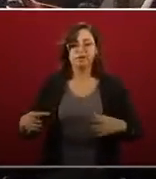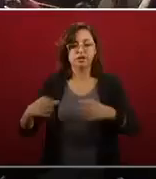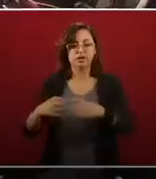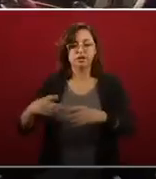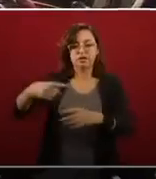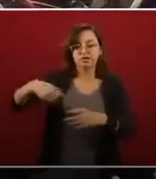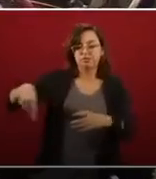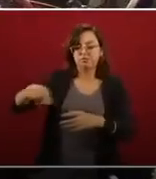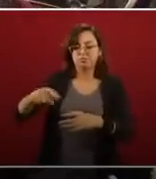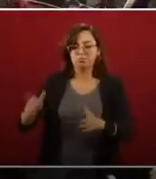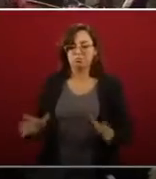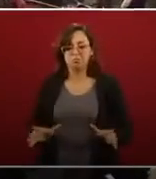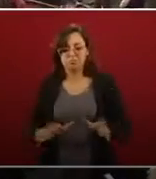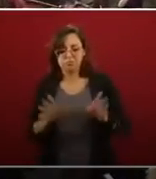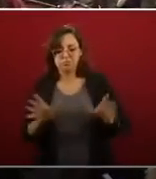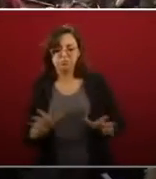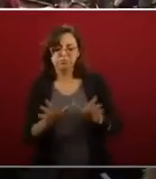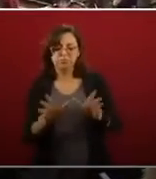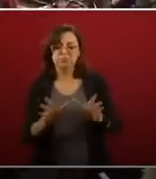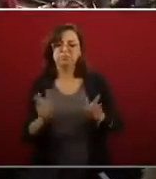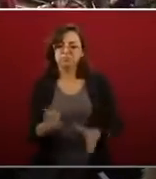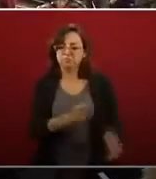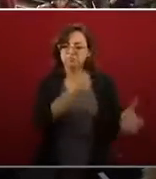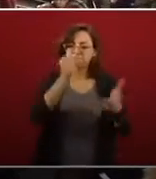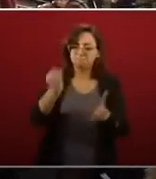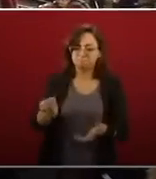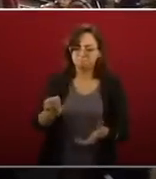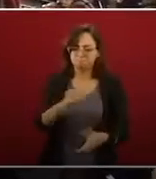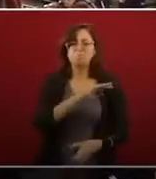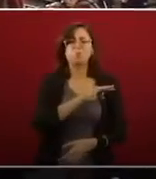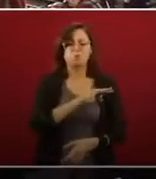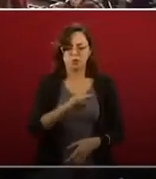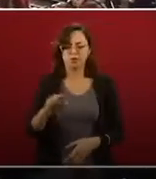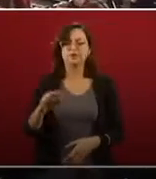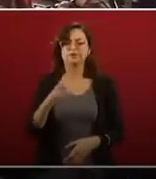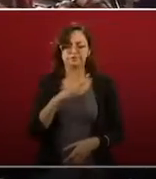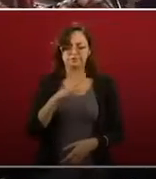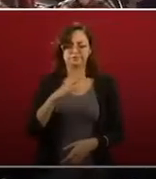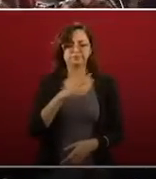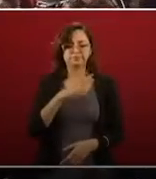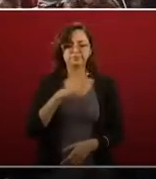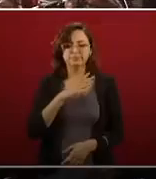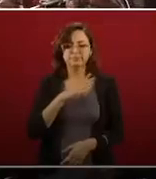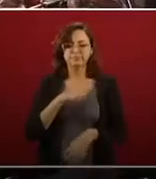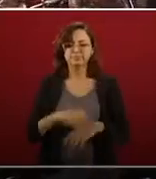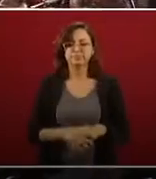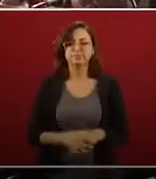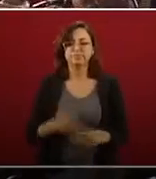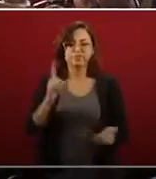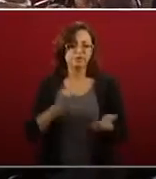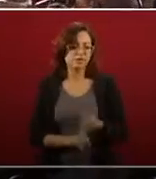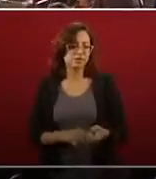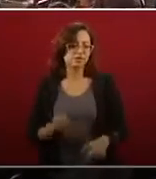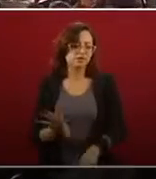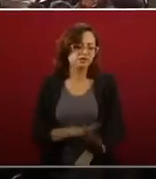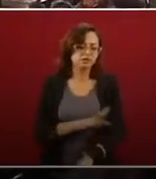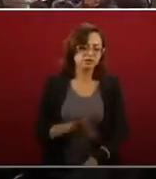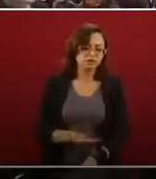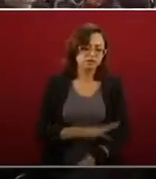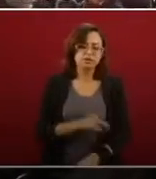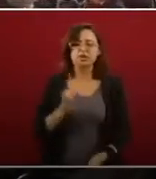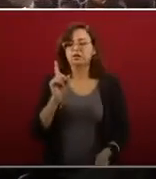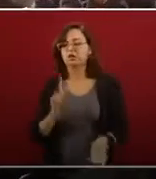muchas posibilidades de inversión en el sector energético,